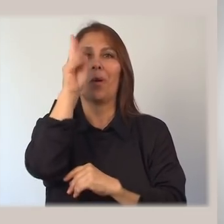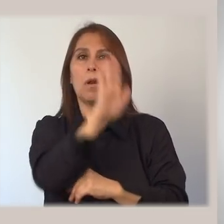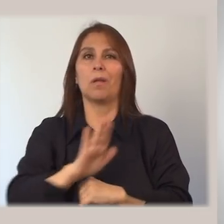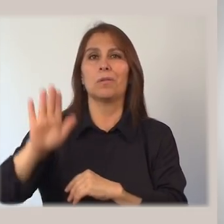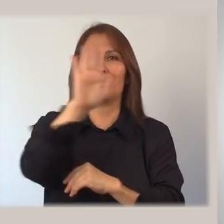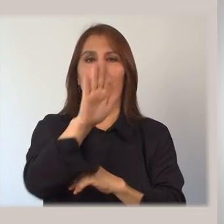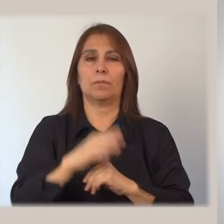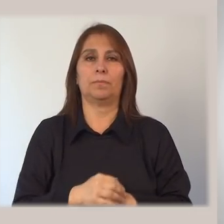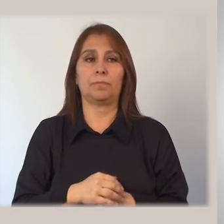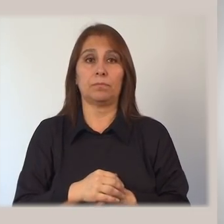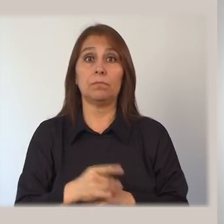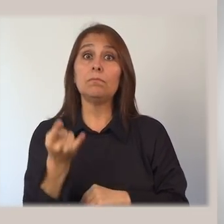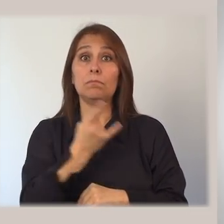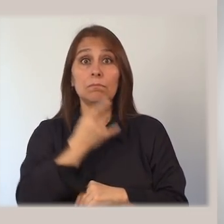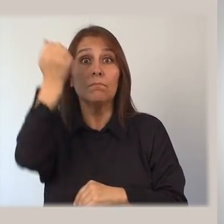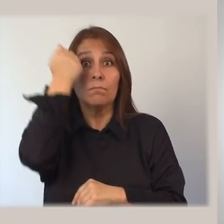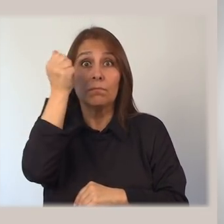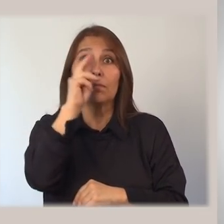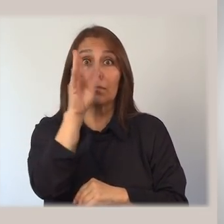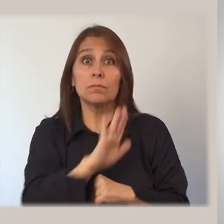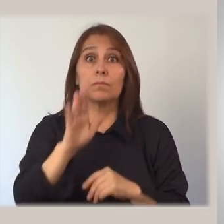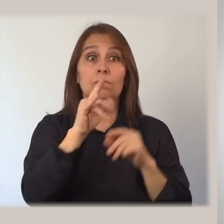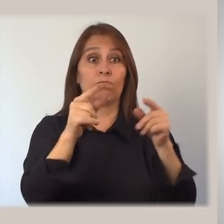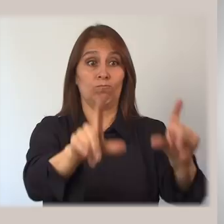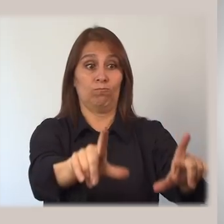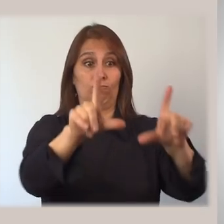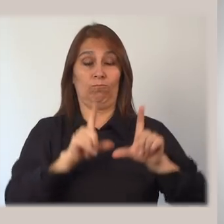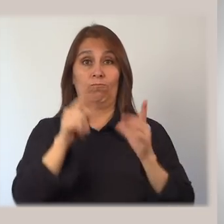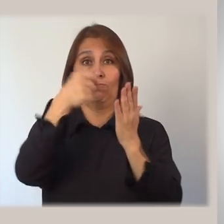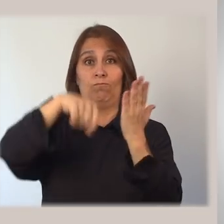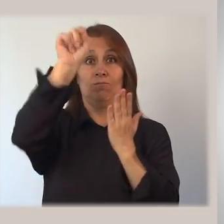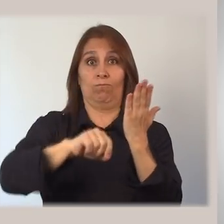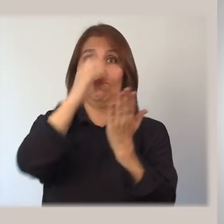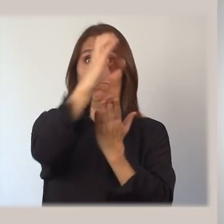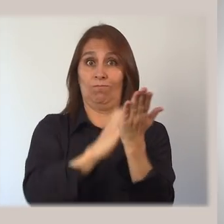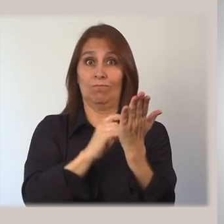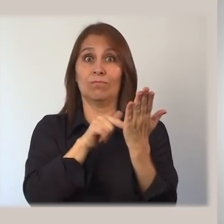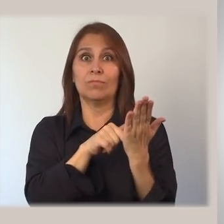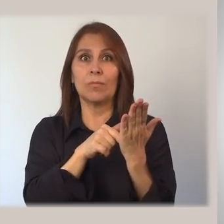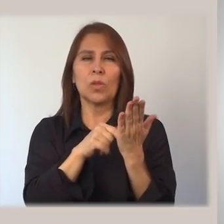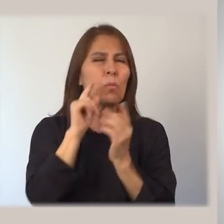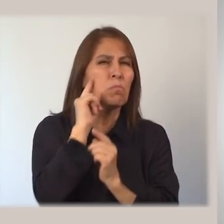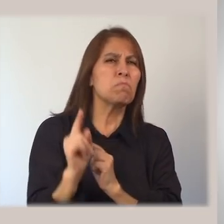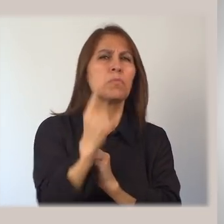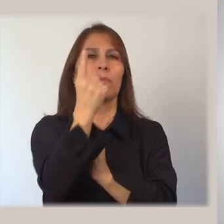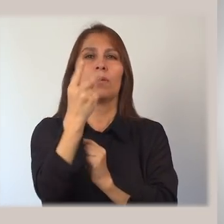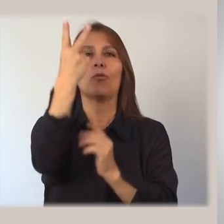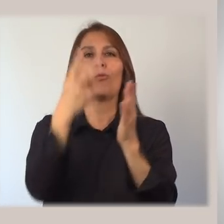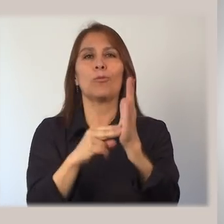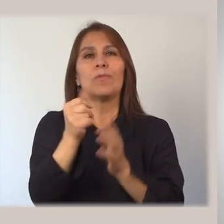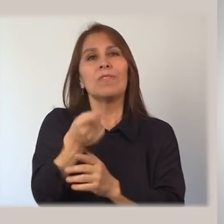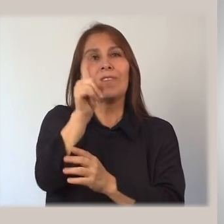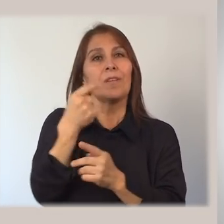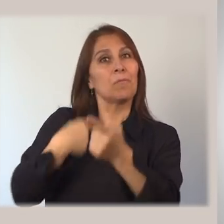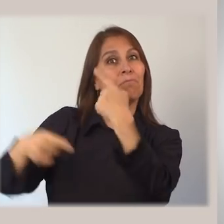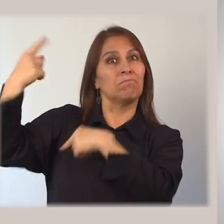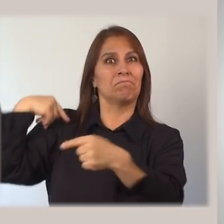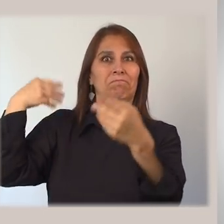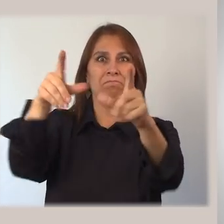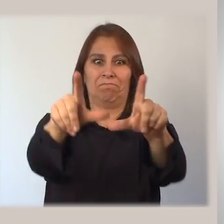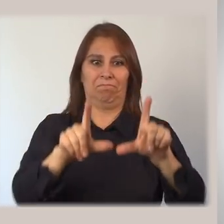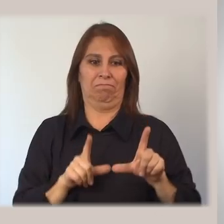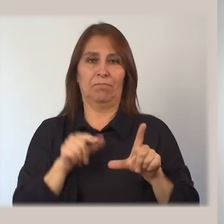Pedagógica Nacional. La Universidad Pedagógica Nacional obtuvo la acreditación de alta calidad por primera vez en el año